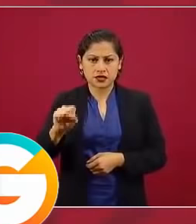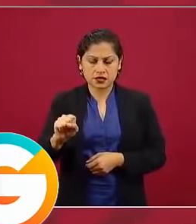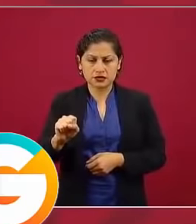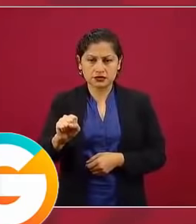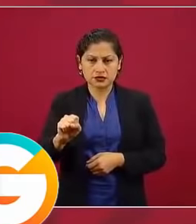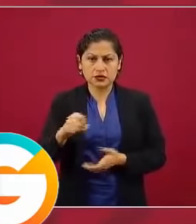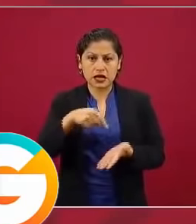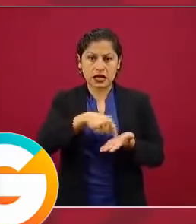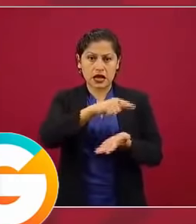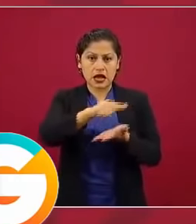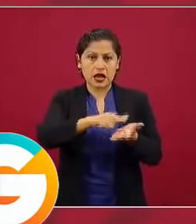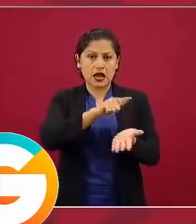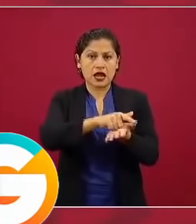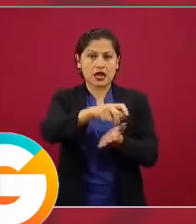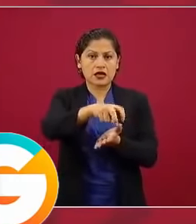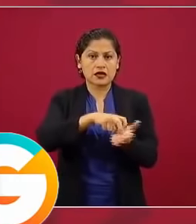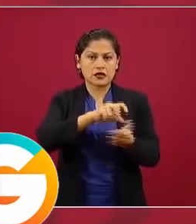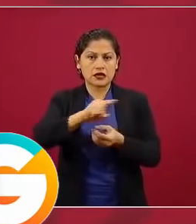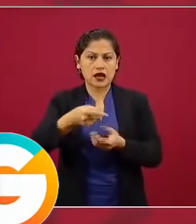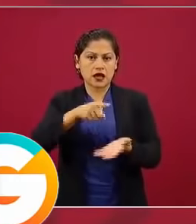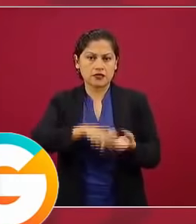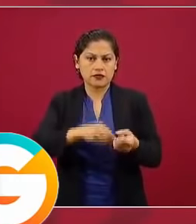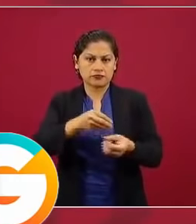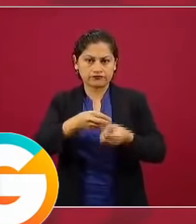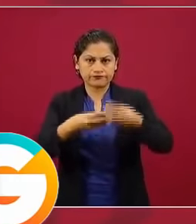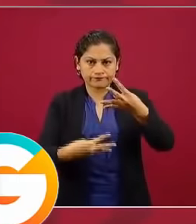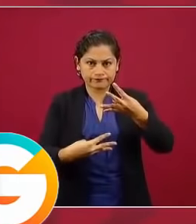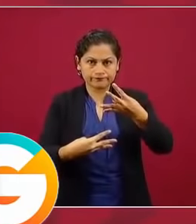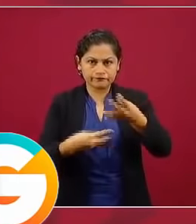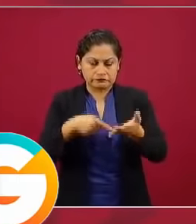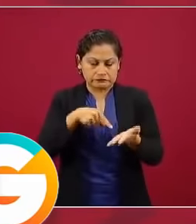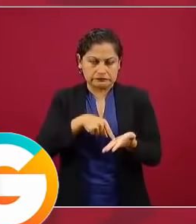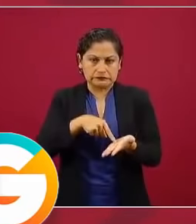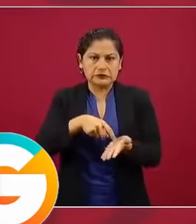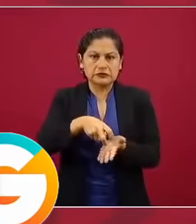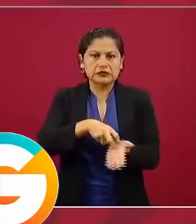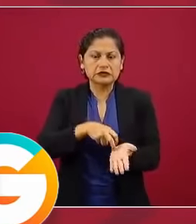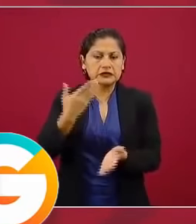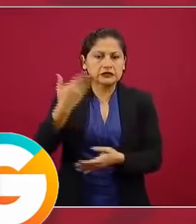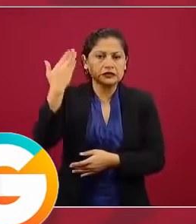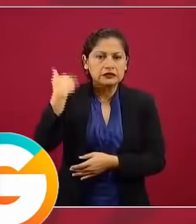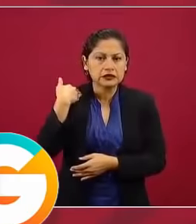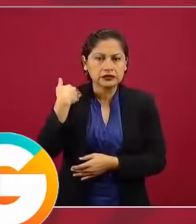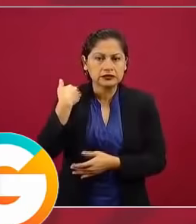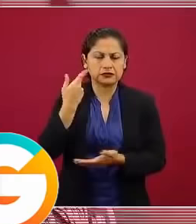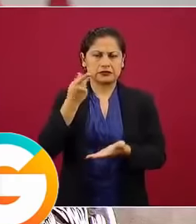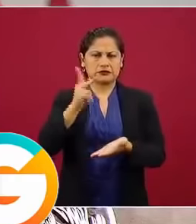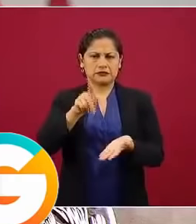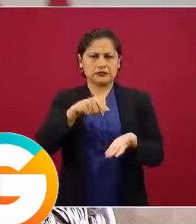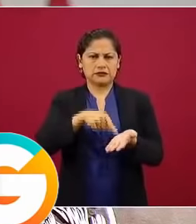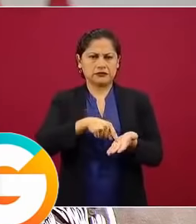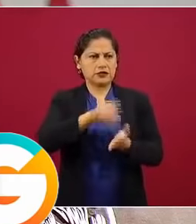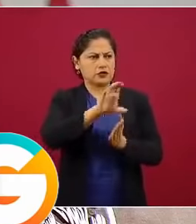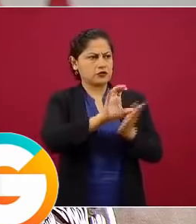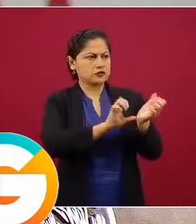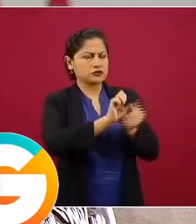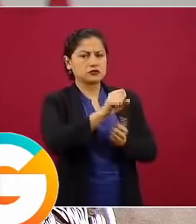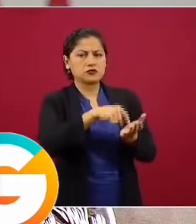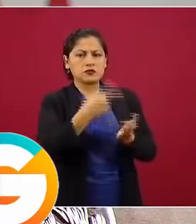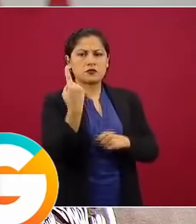reformó una ley secundaria que no puede estar por encima del mandato